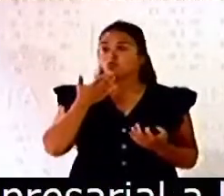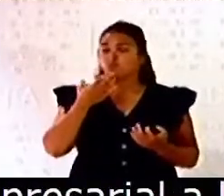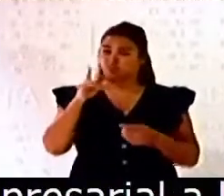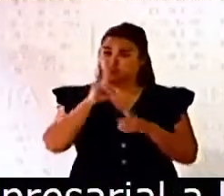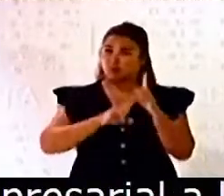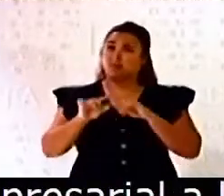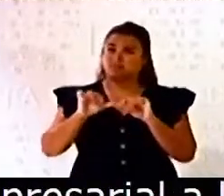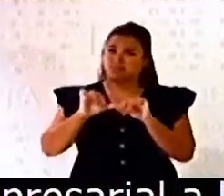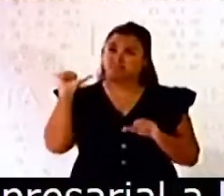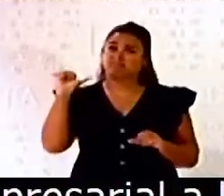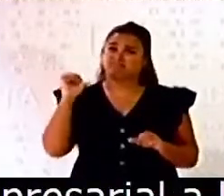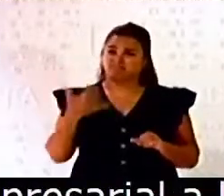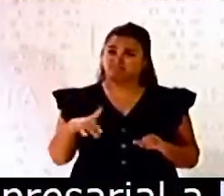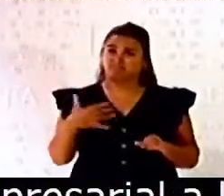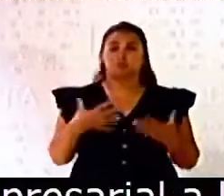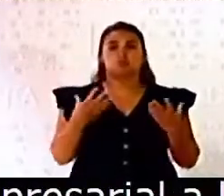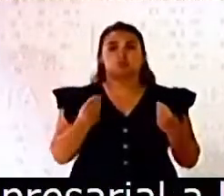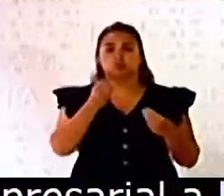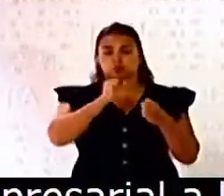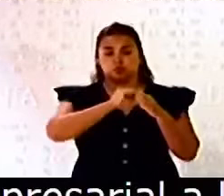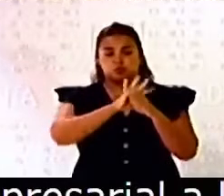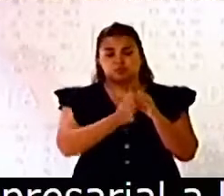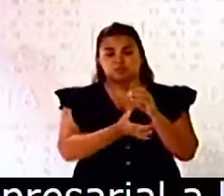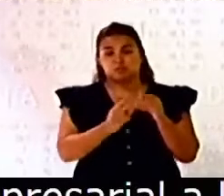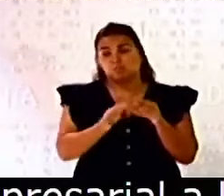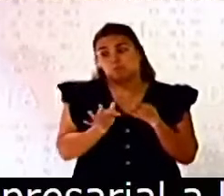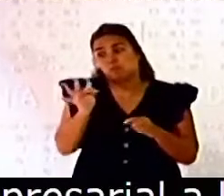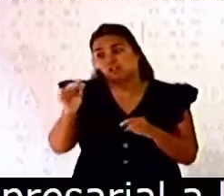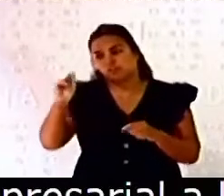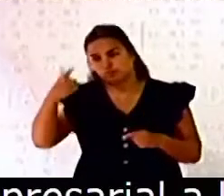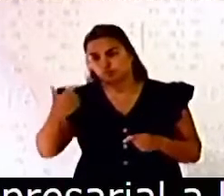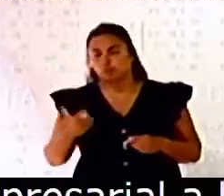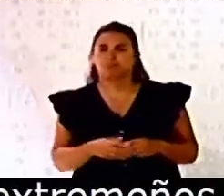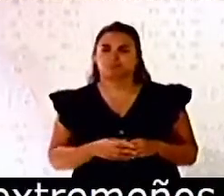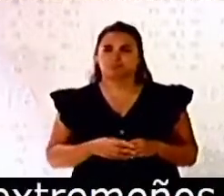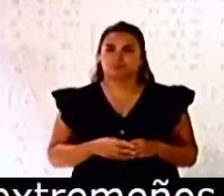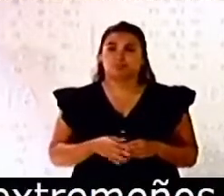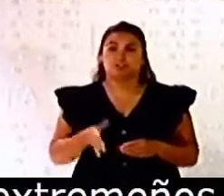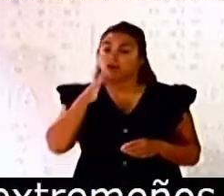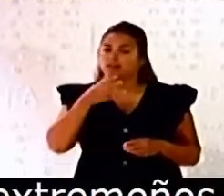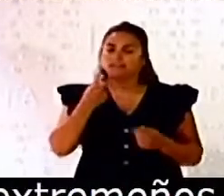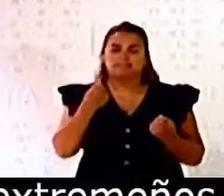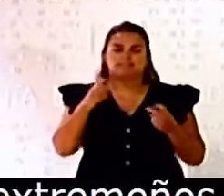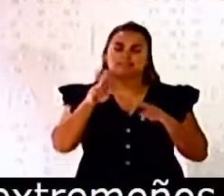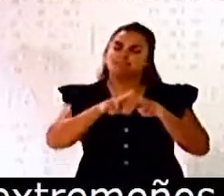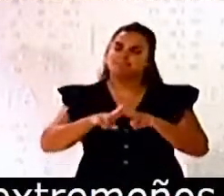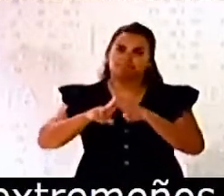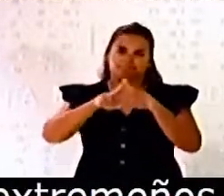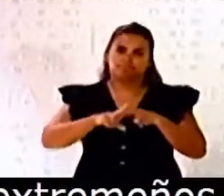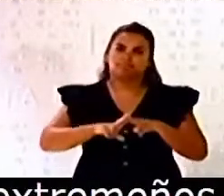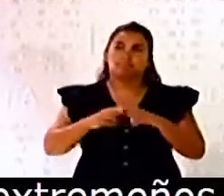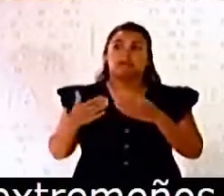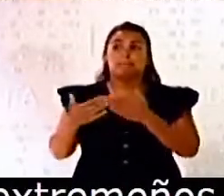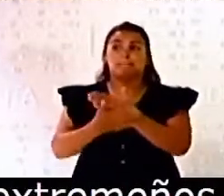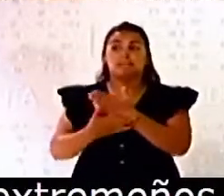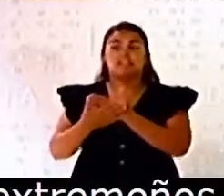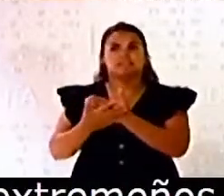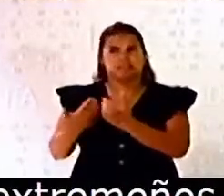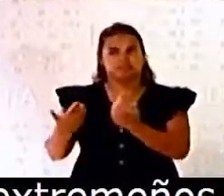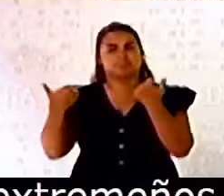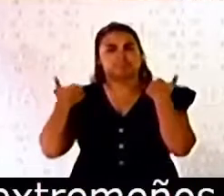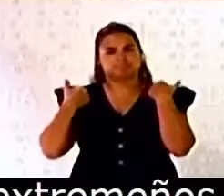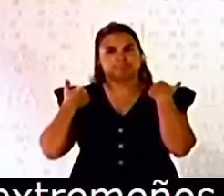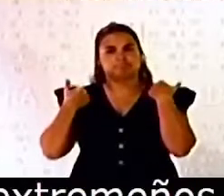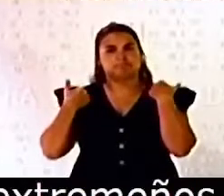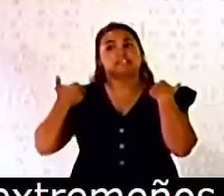problemas derivados de la pandemia COVID-19. El mercado necesita una revisión, el Ministerio está en ello, además